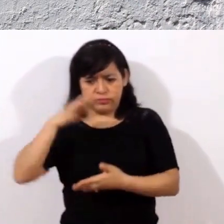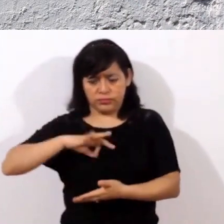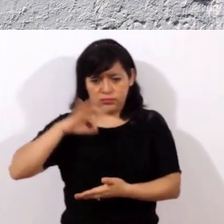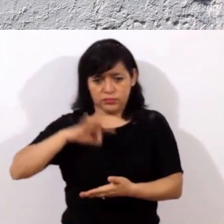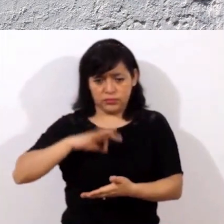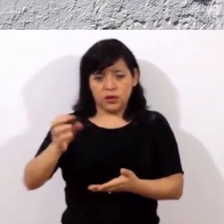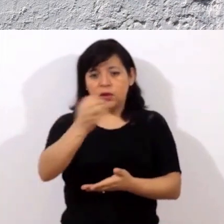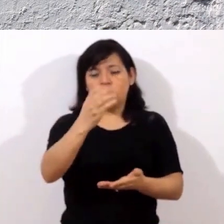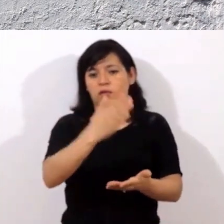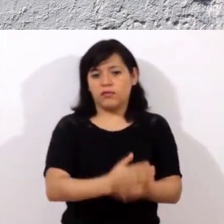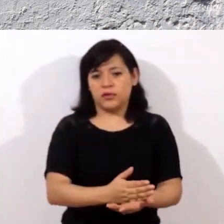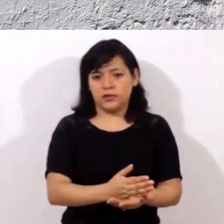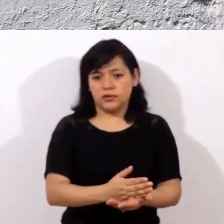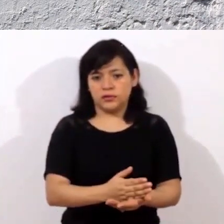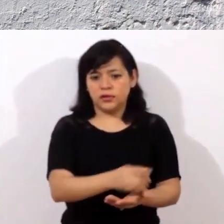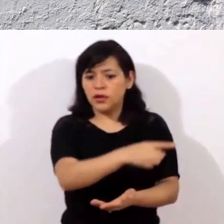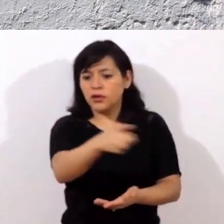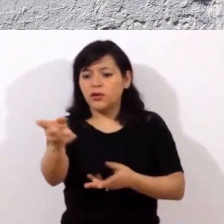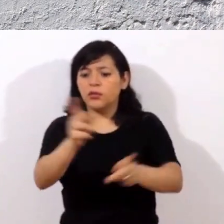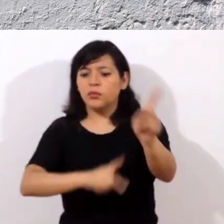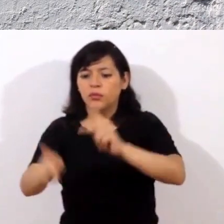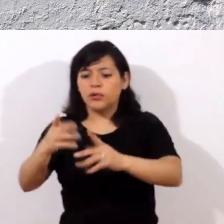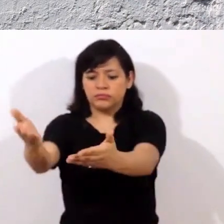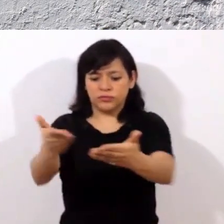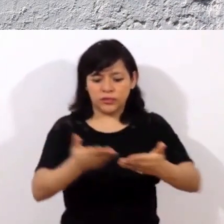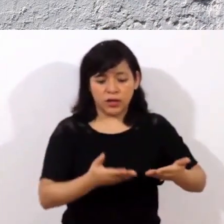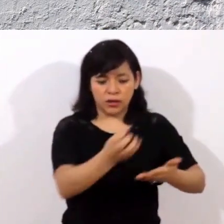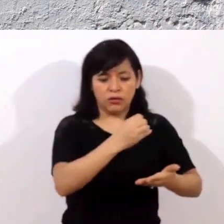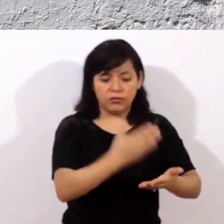que traían los del pueblo por su pecado.